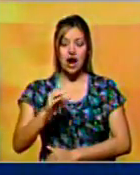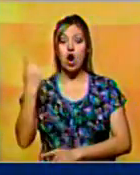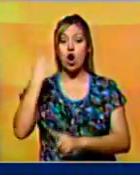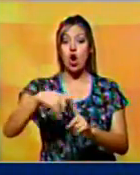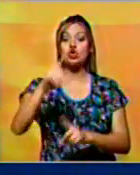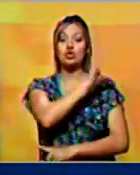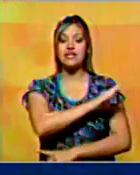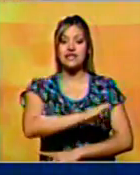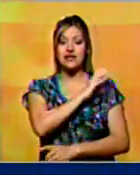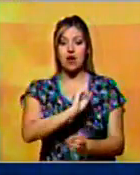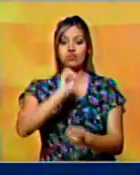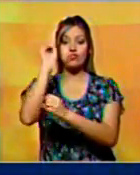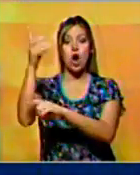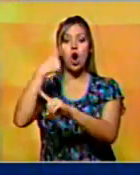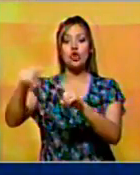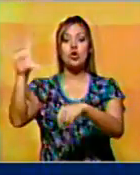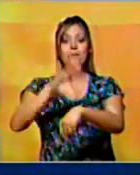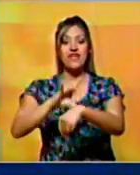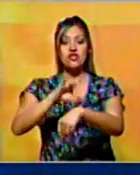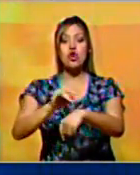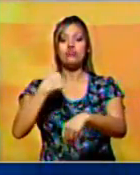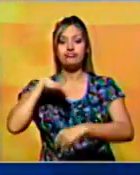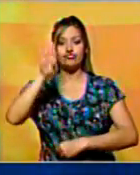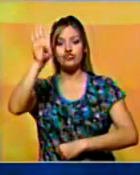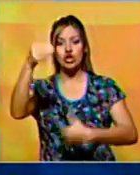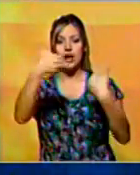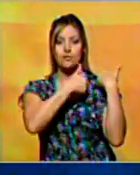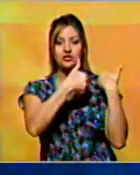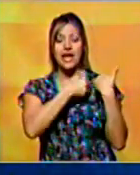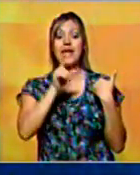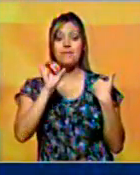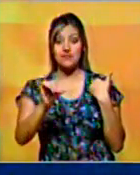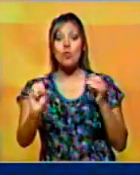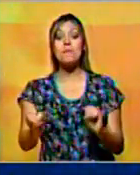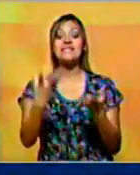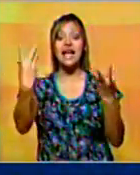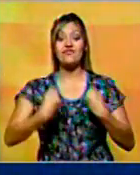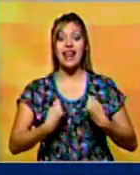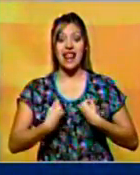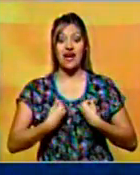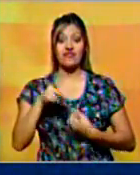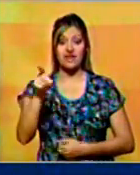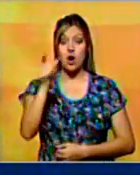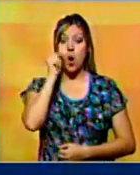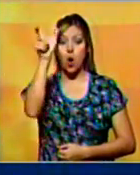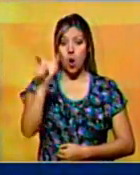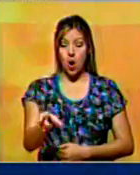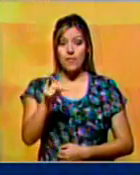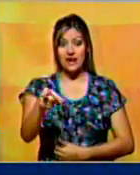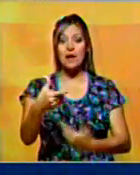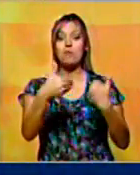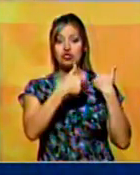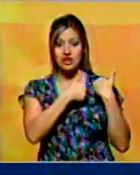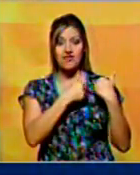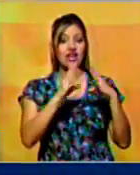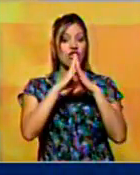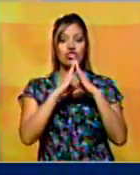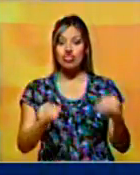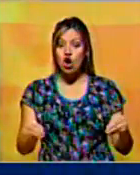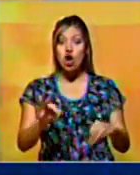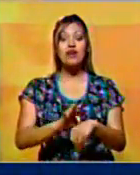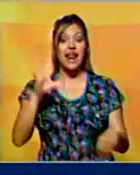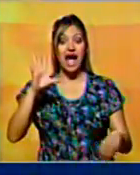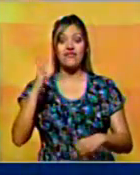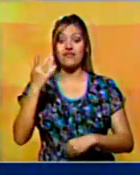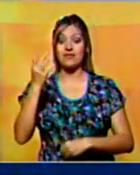otra clínica, otro médico se hizo responsable, que es el que me salva la vida, que es el que se hace responsable de todo lo grave